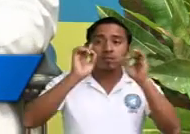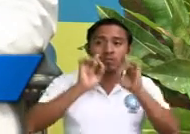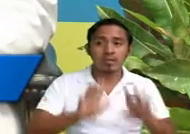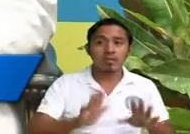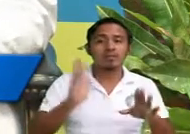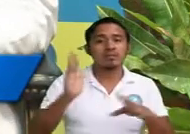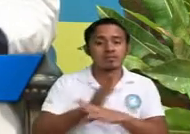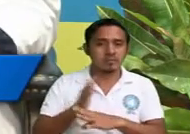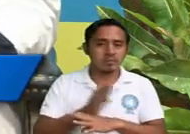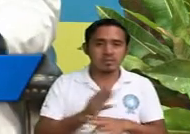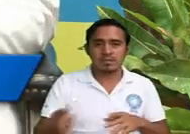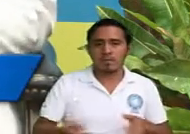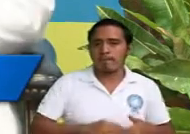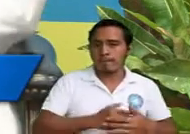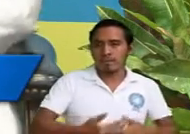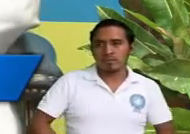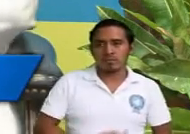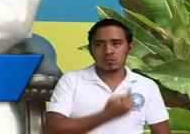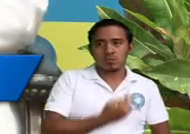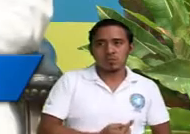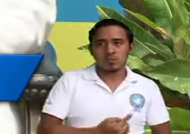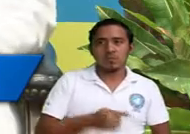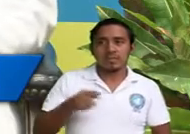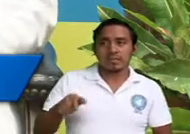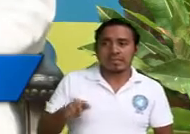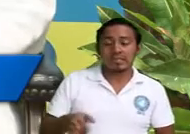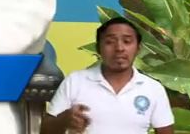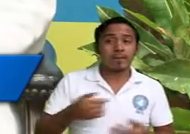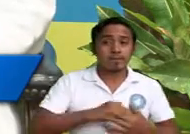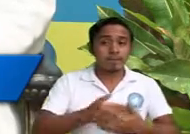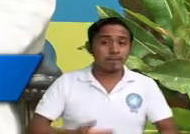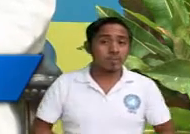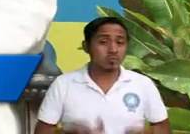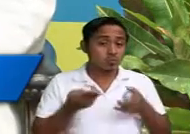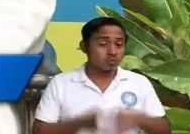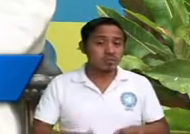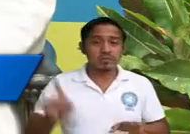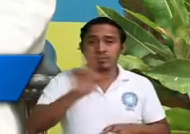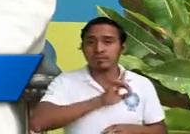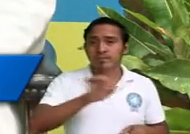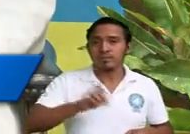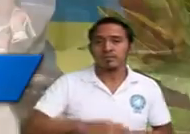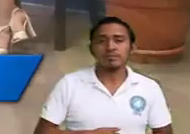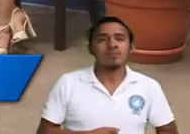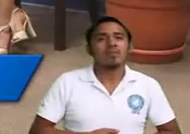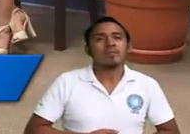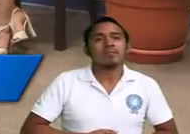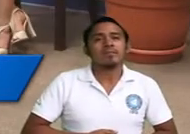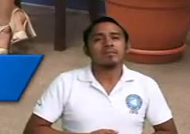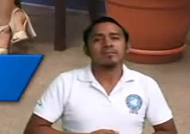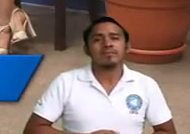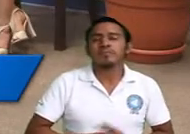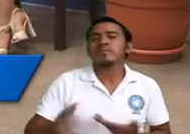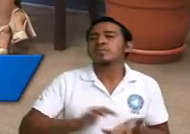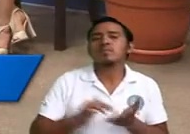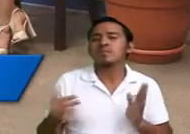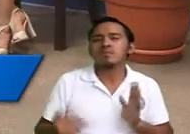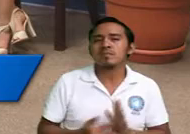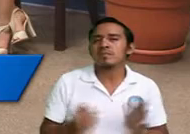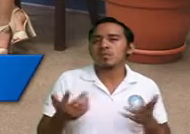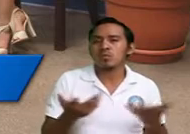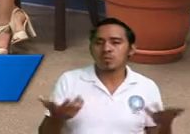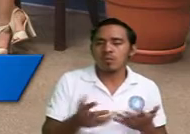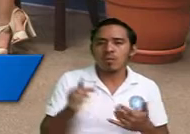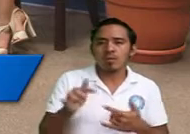poco diferentes al embarazo único porque es un embarazo que no es normal. Yeah. Científicamente, doctora, ¿qué incide en